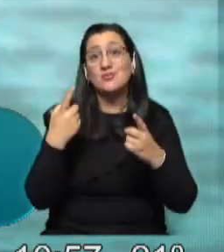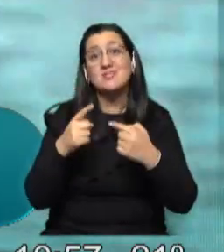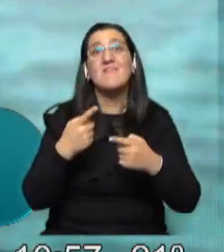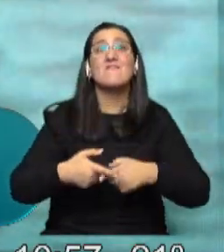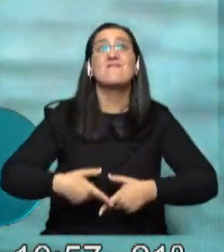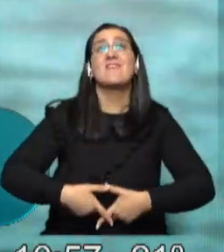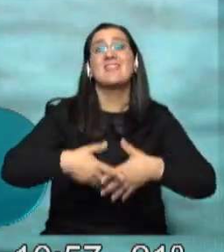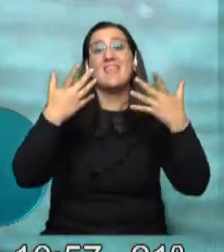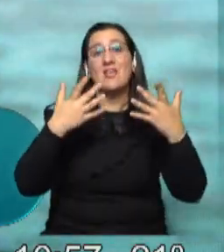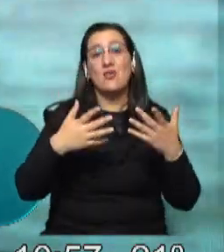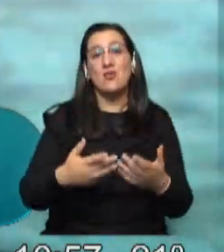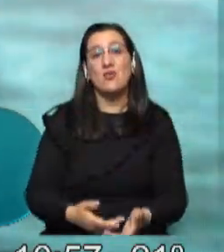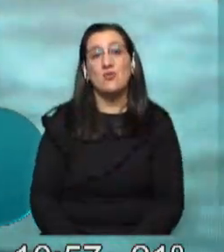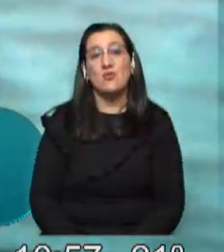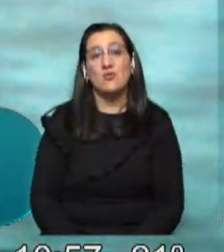una vuelta de tuerca,